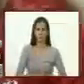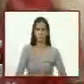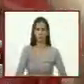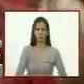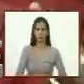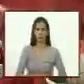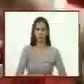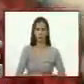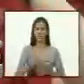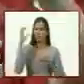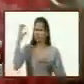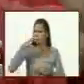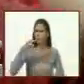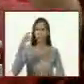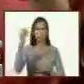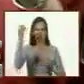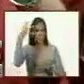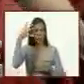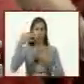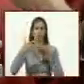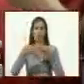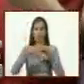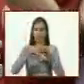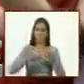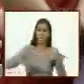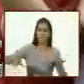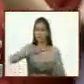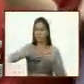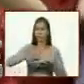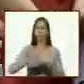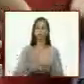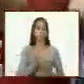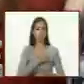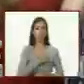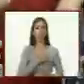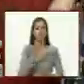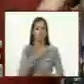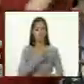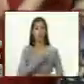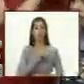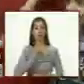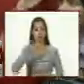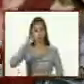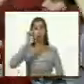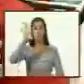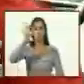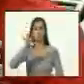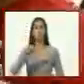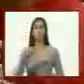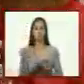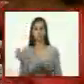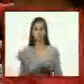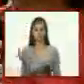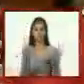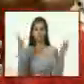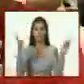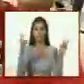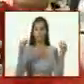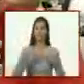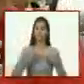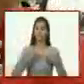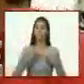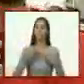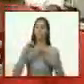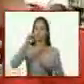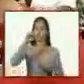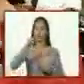lluvia, con el sol, por el llano y por la sierra. Patria socialista o muerte, viviremos y venceremos. Felicitando al presidente,